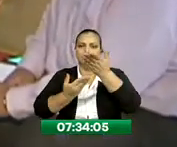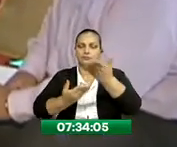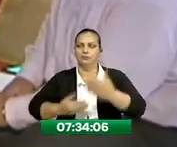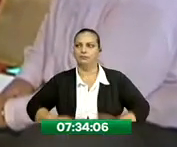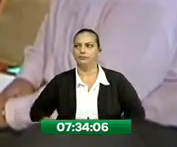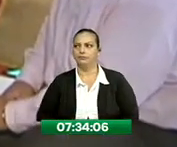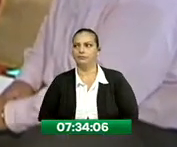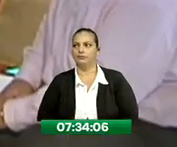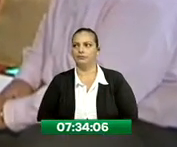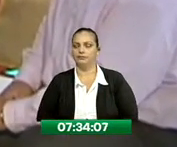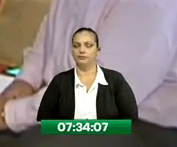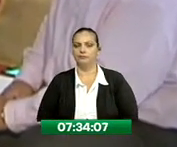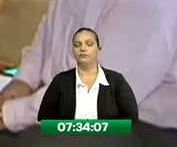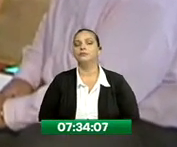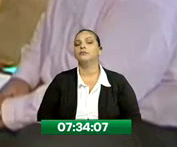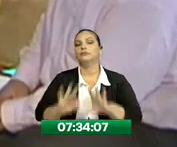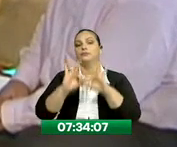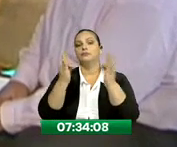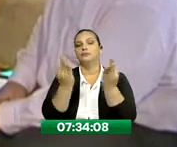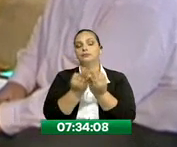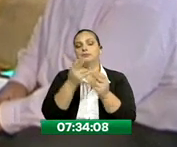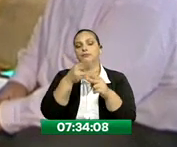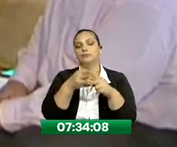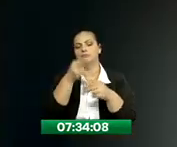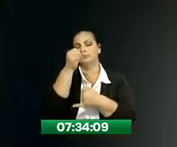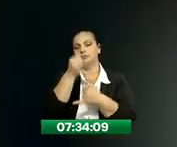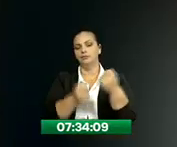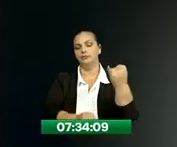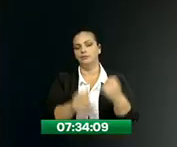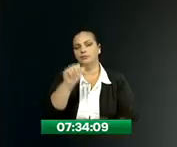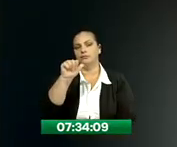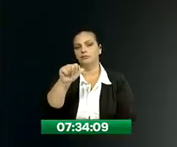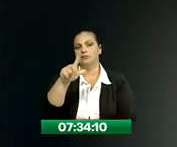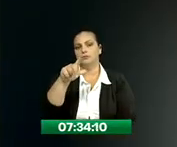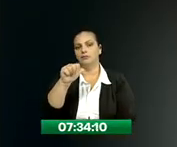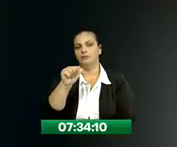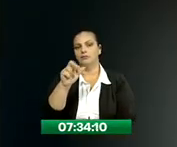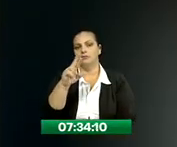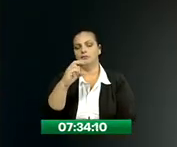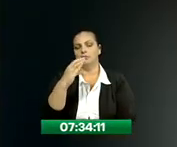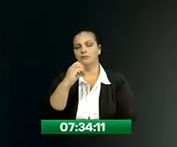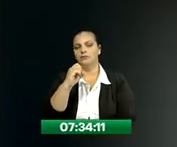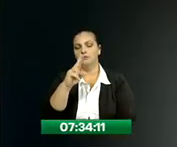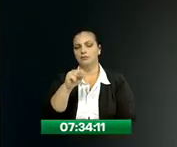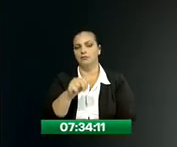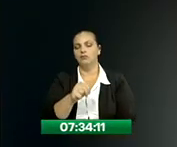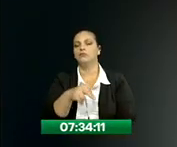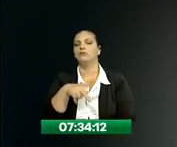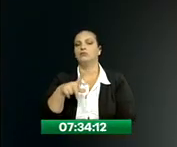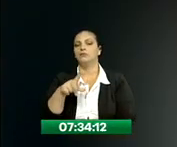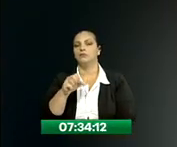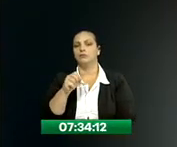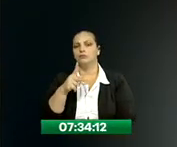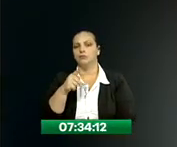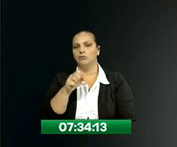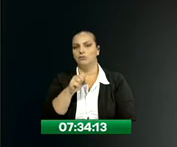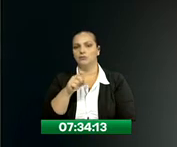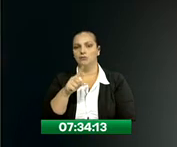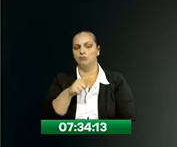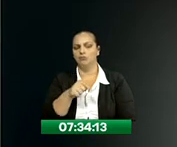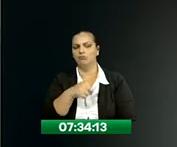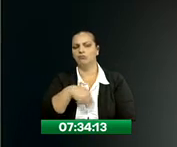En casa de la familia Alarcón López se vive tristeza, porque uno de sus integrantes, Leoncio José Alarcón,